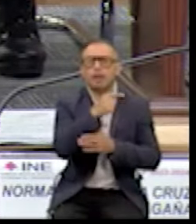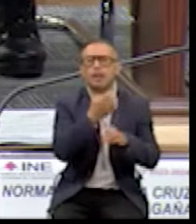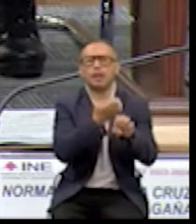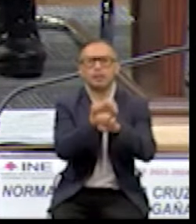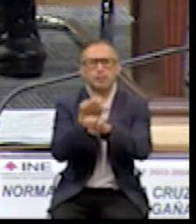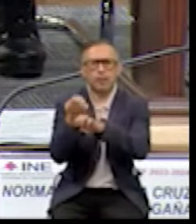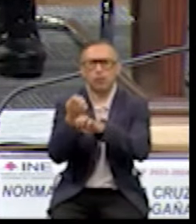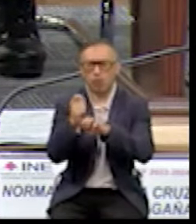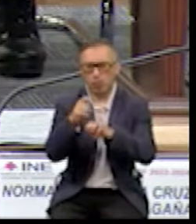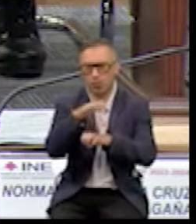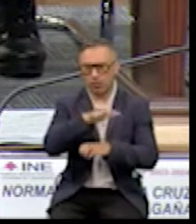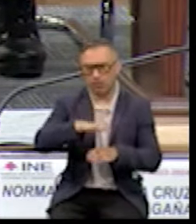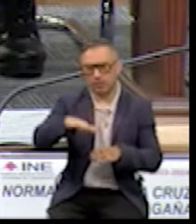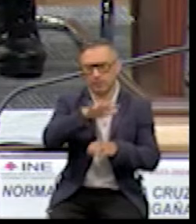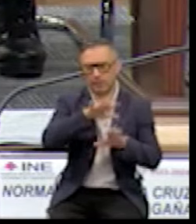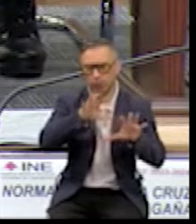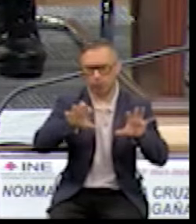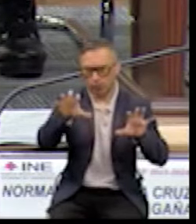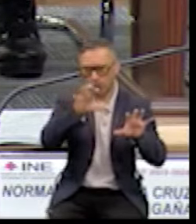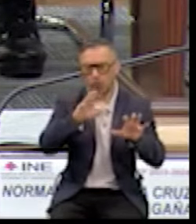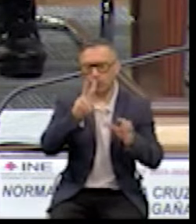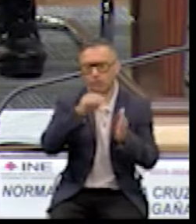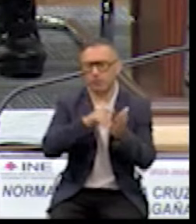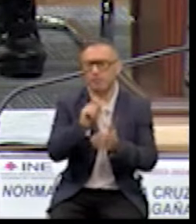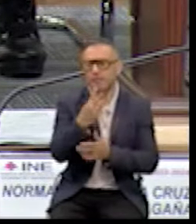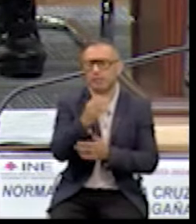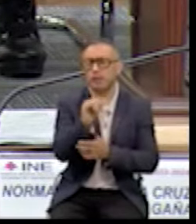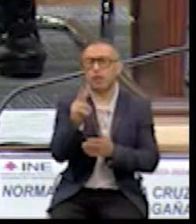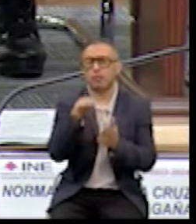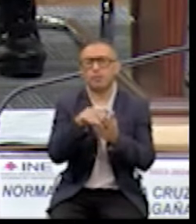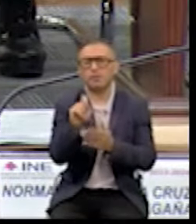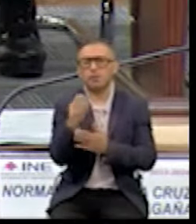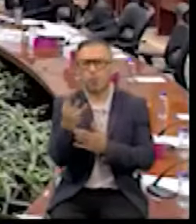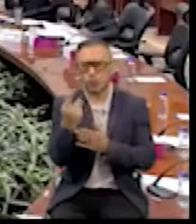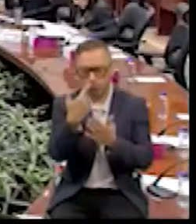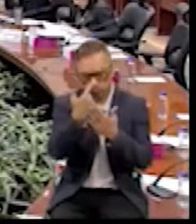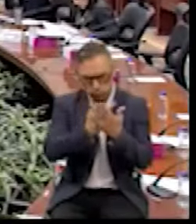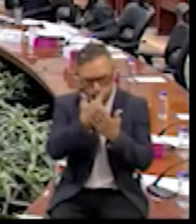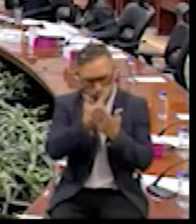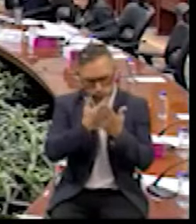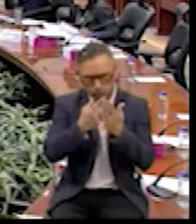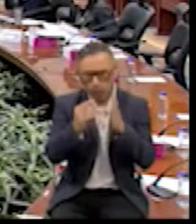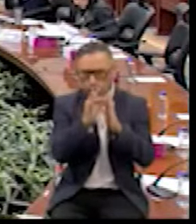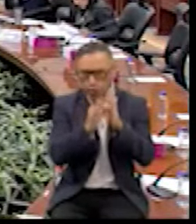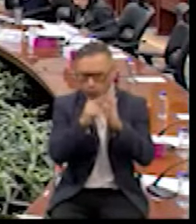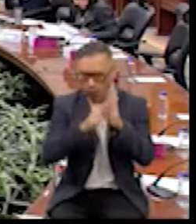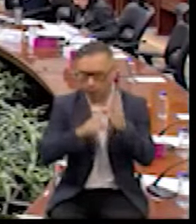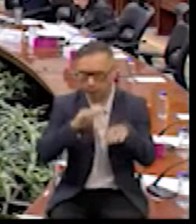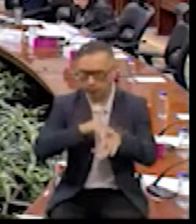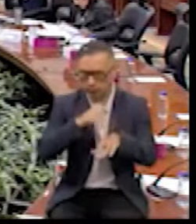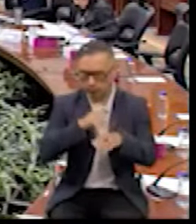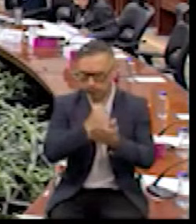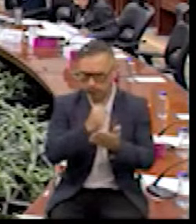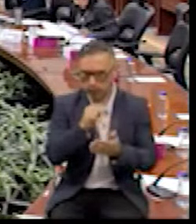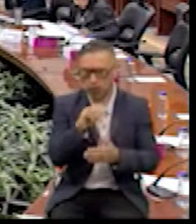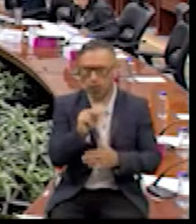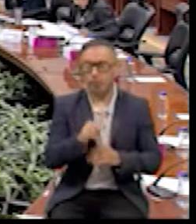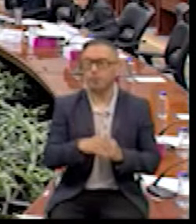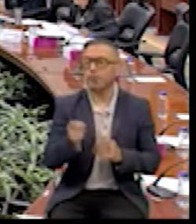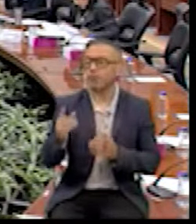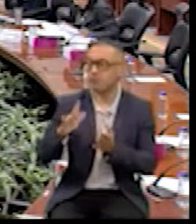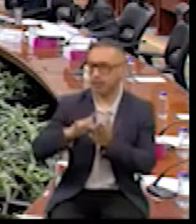diferencia, pero en los hechos no va a haber distinción, porque desde el verano pasado, y en el caso de Morena, desde hace muchos